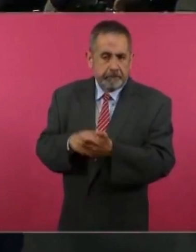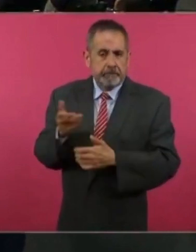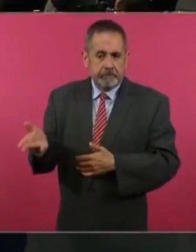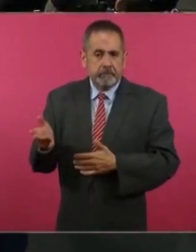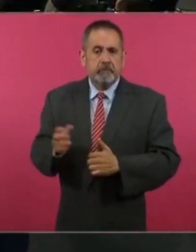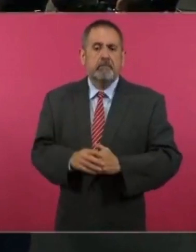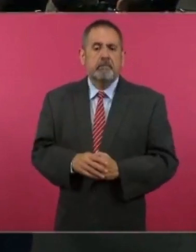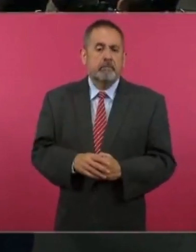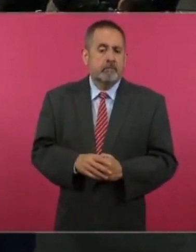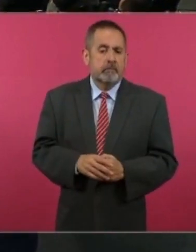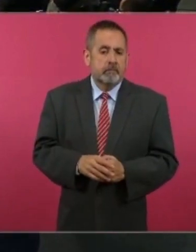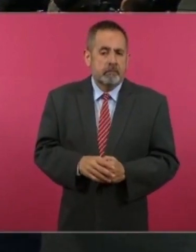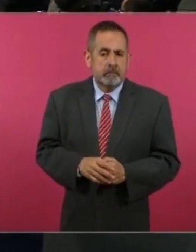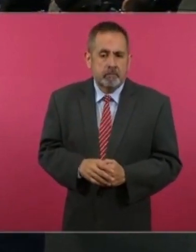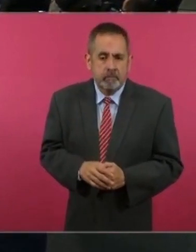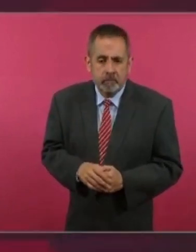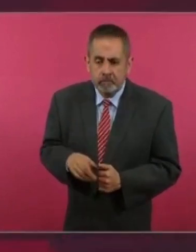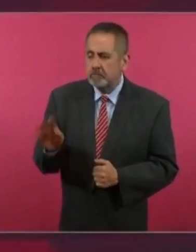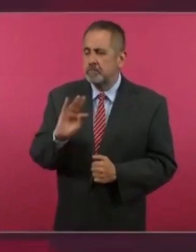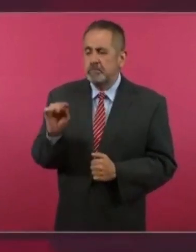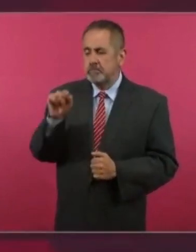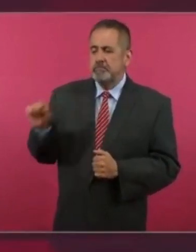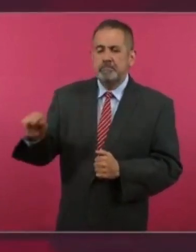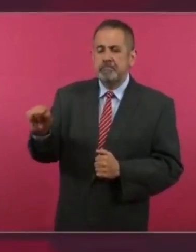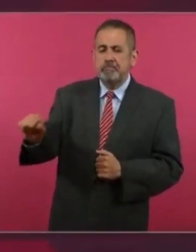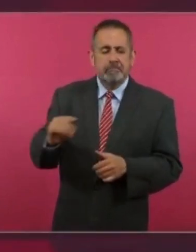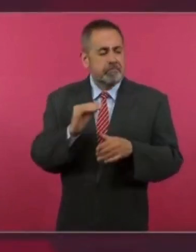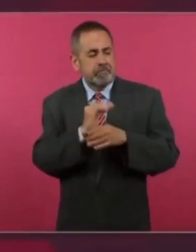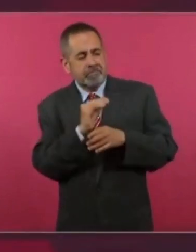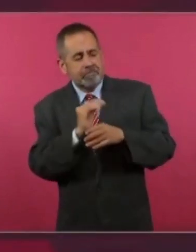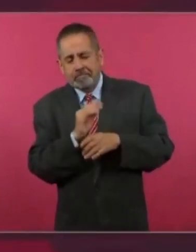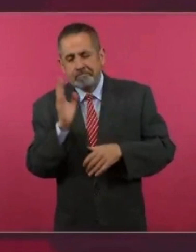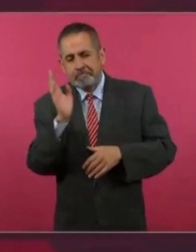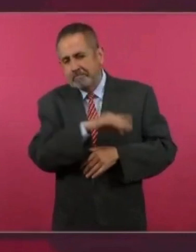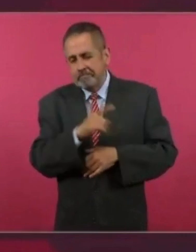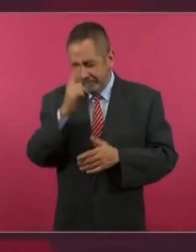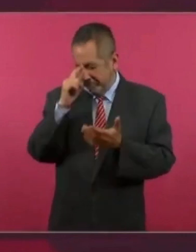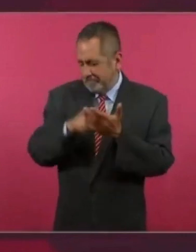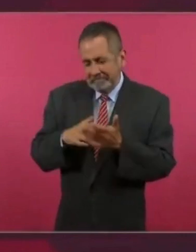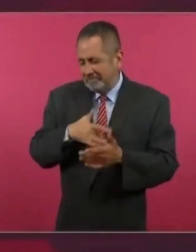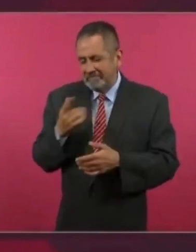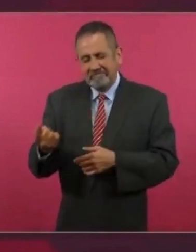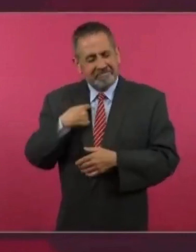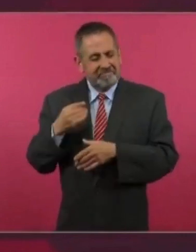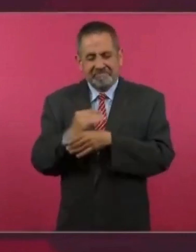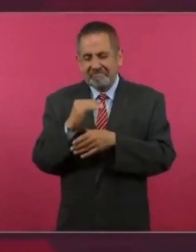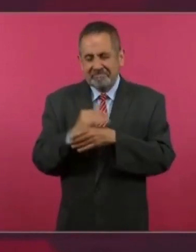aunque a lo mejor no me van a hacer caso, lo más seguro,